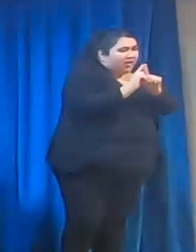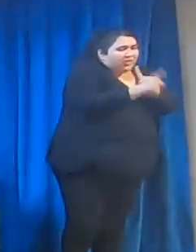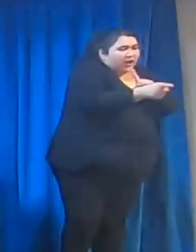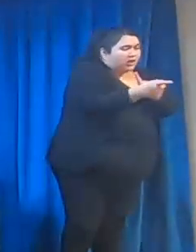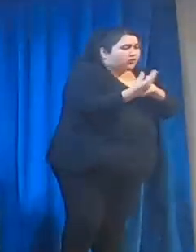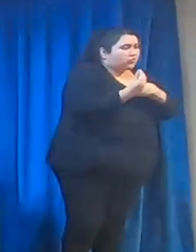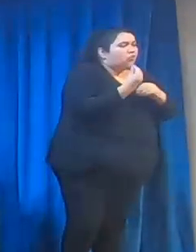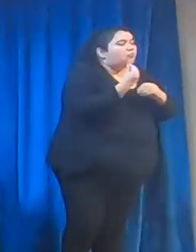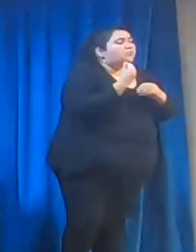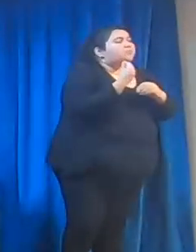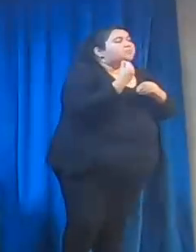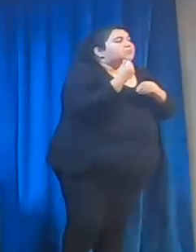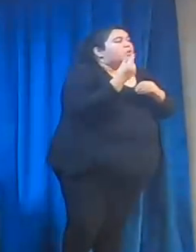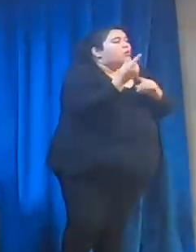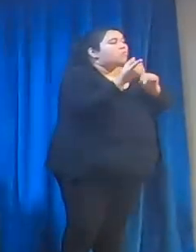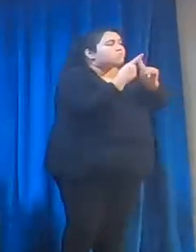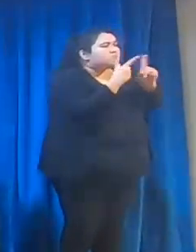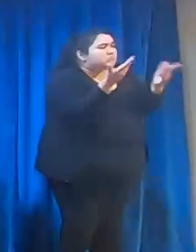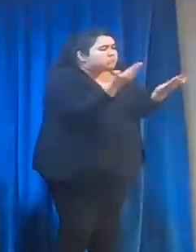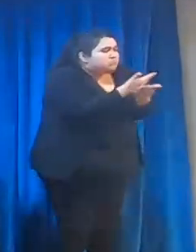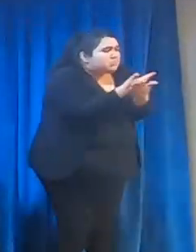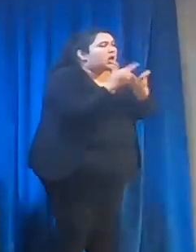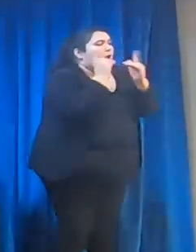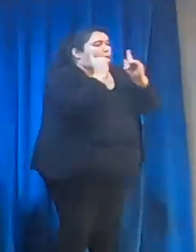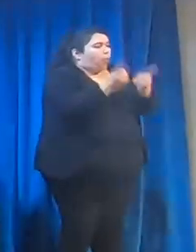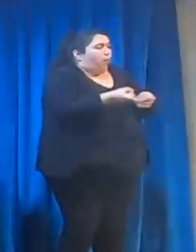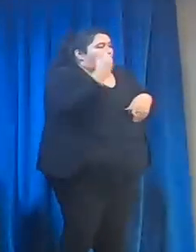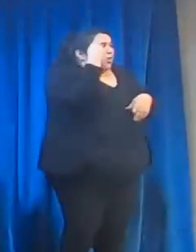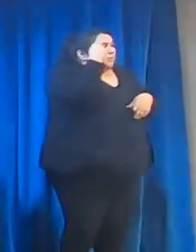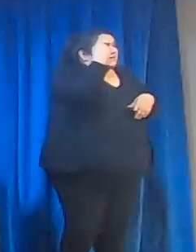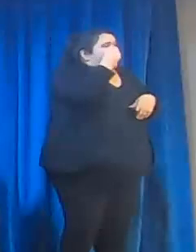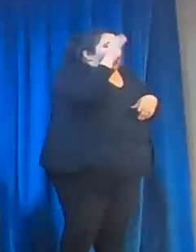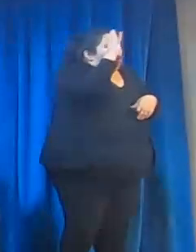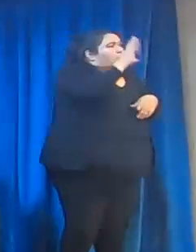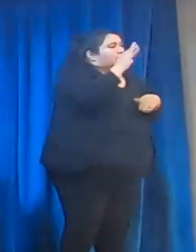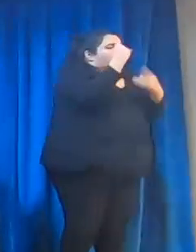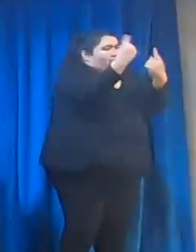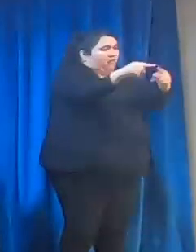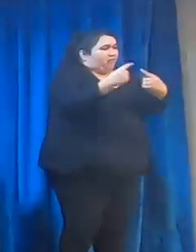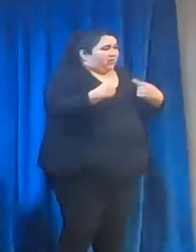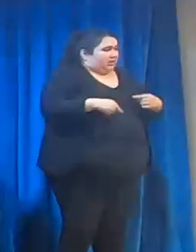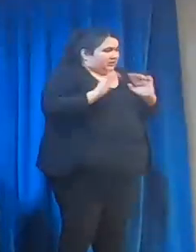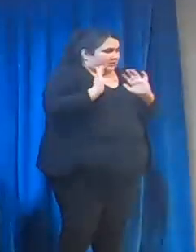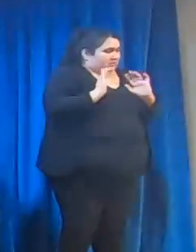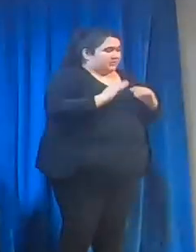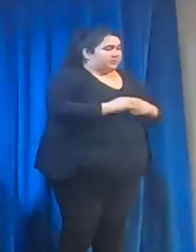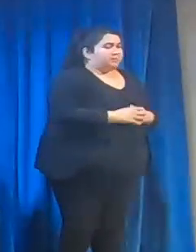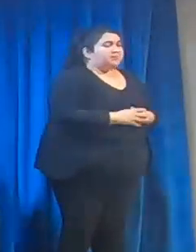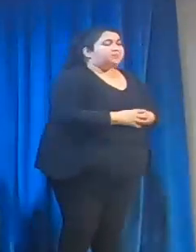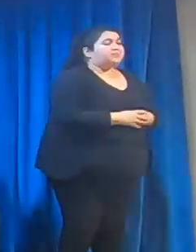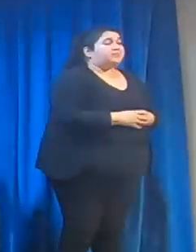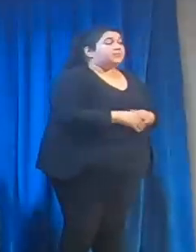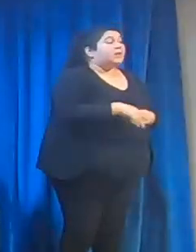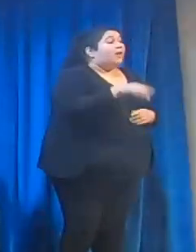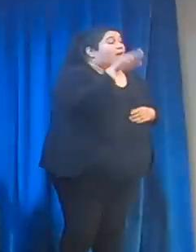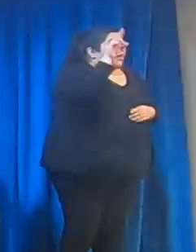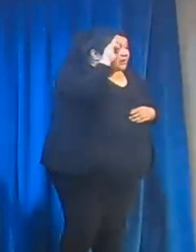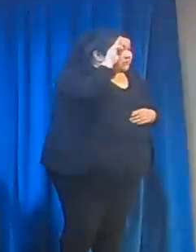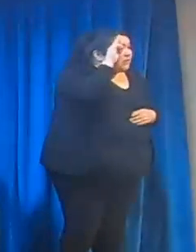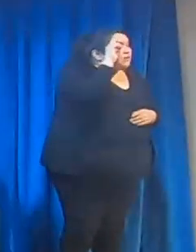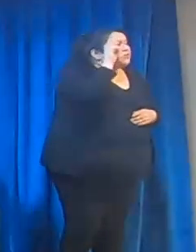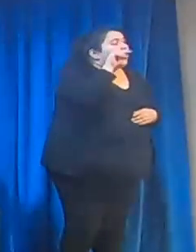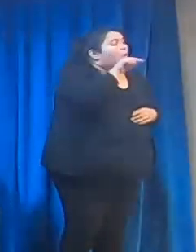quienes entran en esa relación, aun cuando se trate de posiciones diferenciales. El respeto se